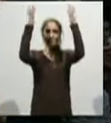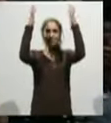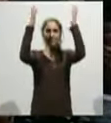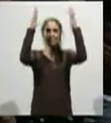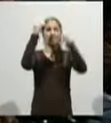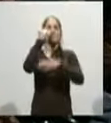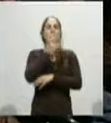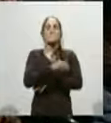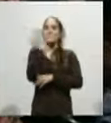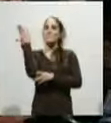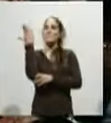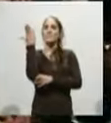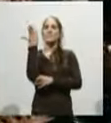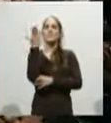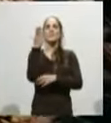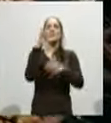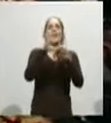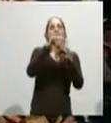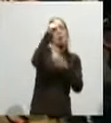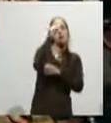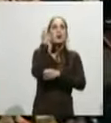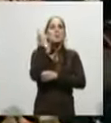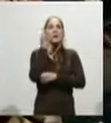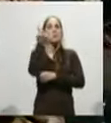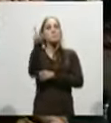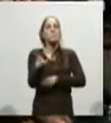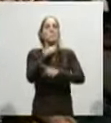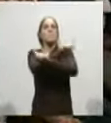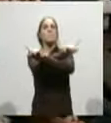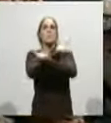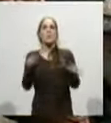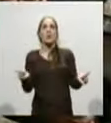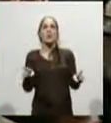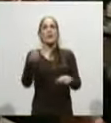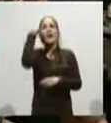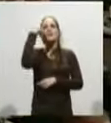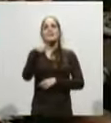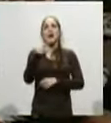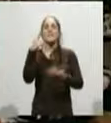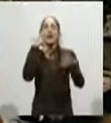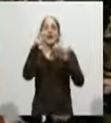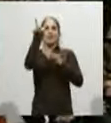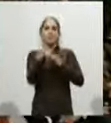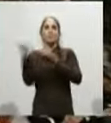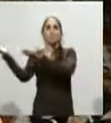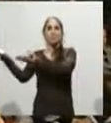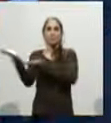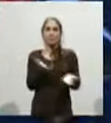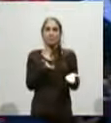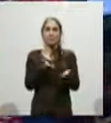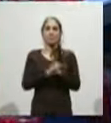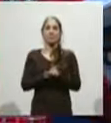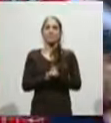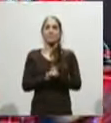Fantástica, amigos, amiga, la prohibida, que como saben es esta noche nuestra artista invitada. Dejo, amor,